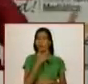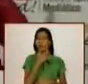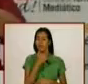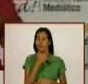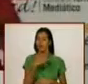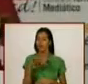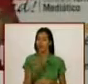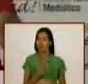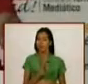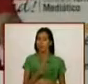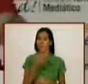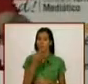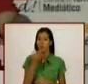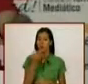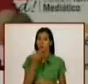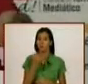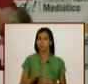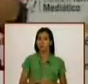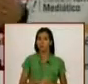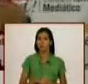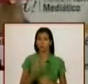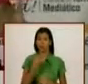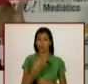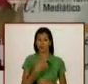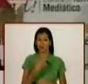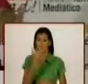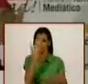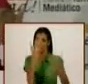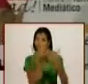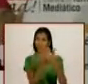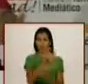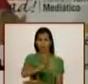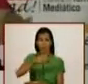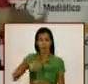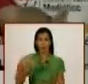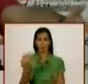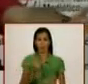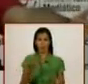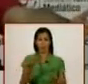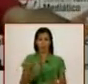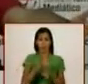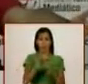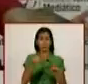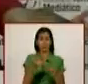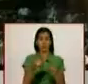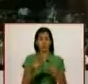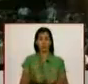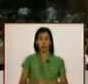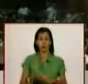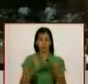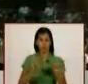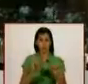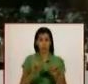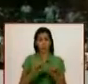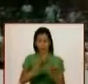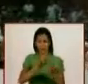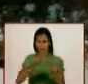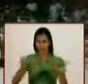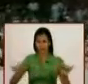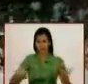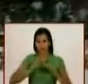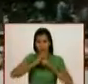mejor, no hay nada más efectivo que decirle las cosas directamente a la gente, que ustedes se conviertan en reproductores,